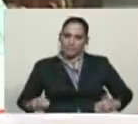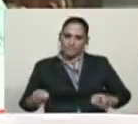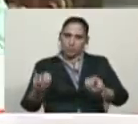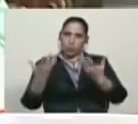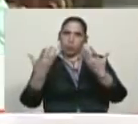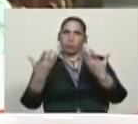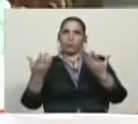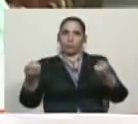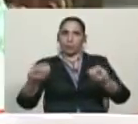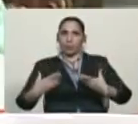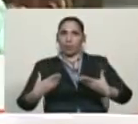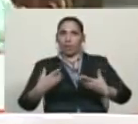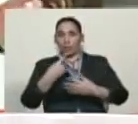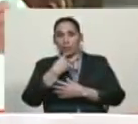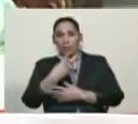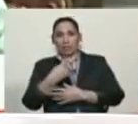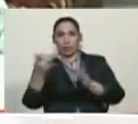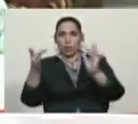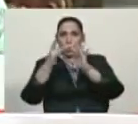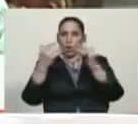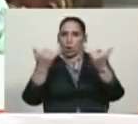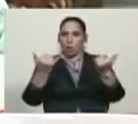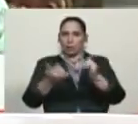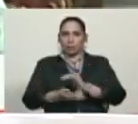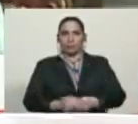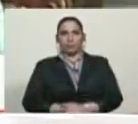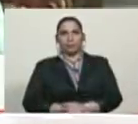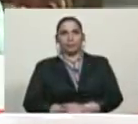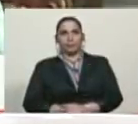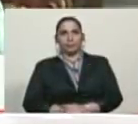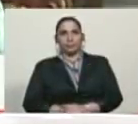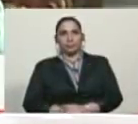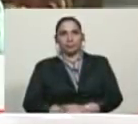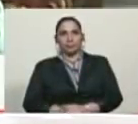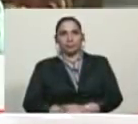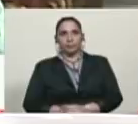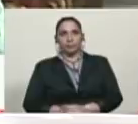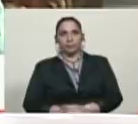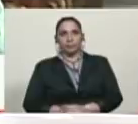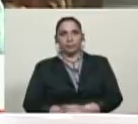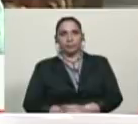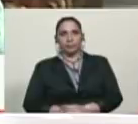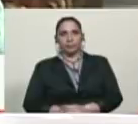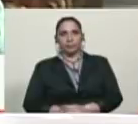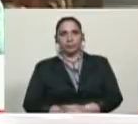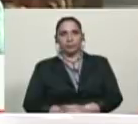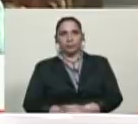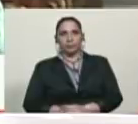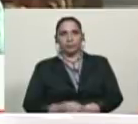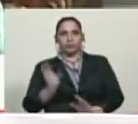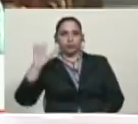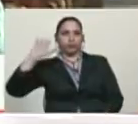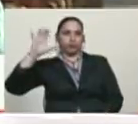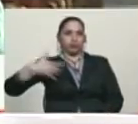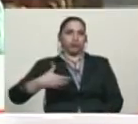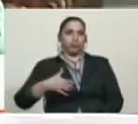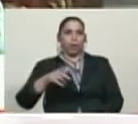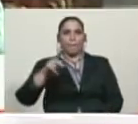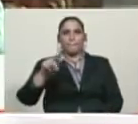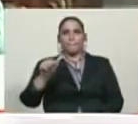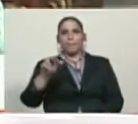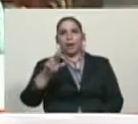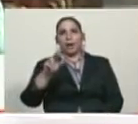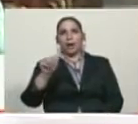es un regalo que me dice que está en vivo y directo regalo en paraguachón na guará en paraguachón ustedes van a ver